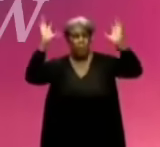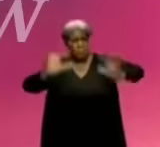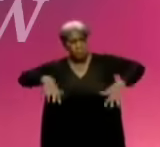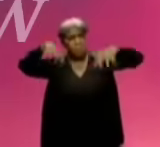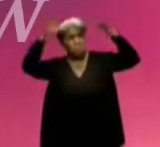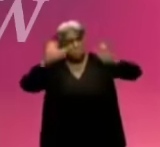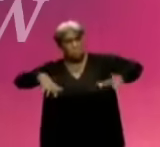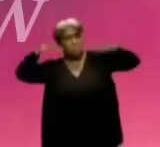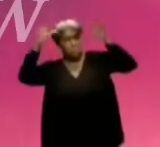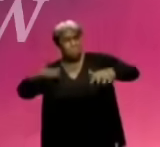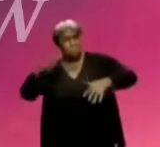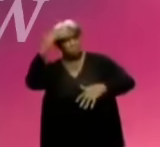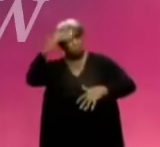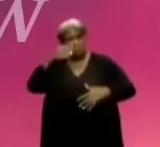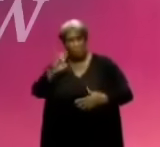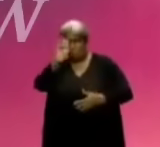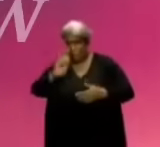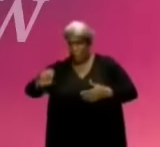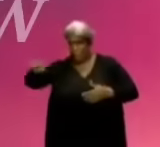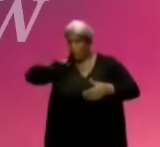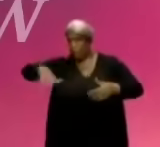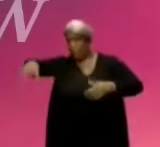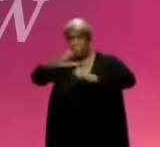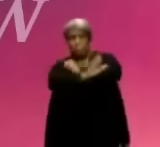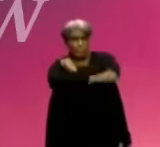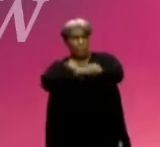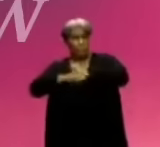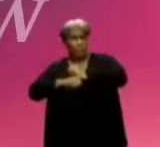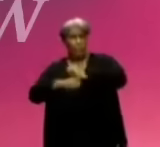en la región este principalmente y también en la provincia de Samaná.